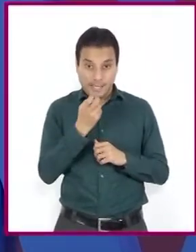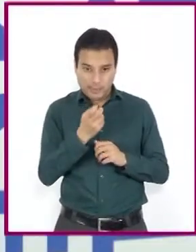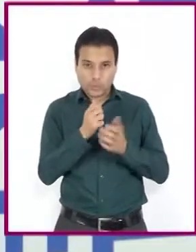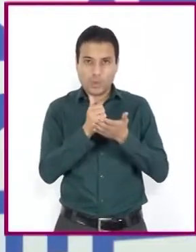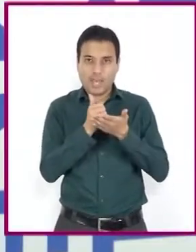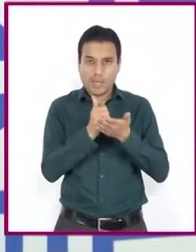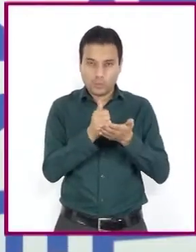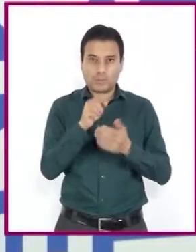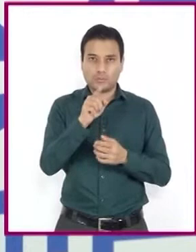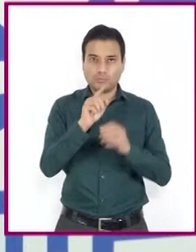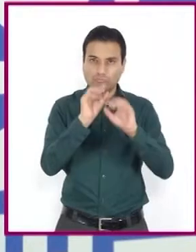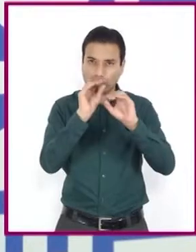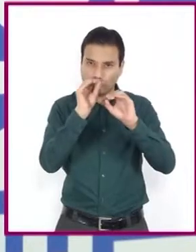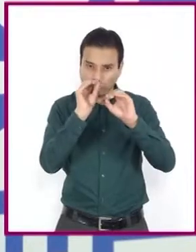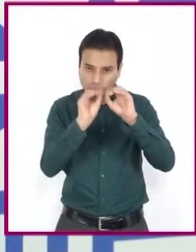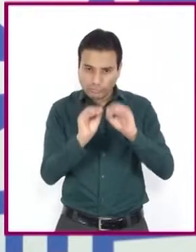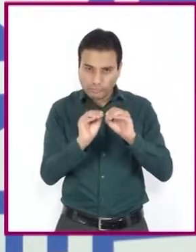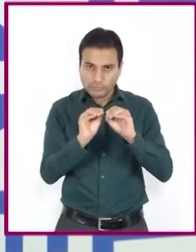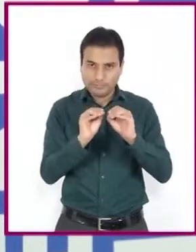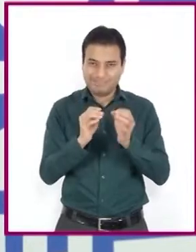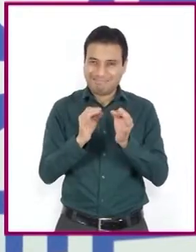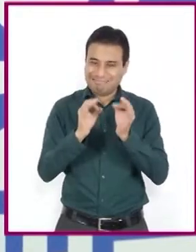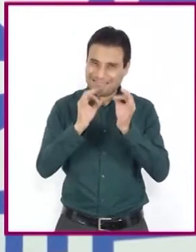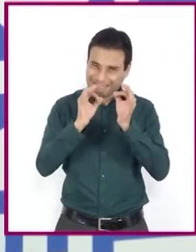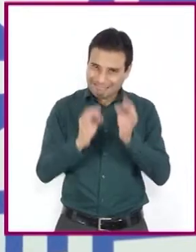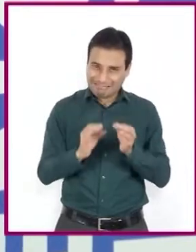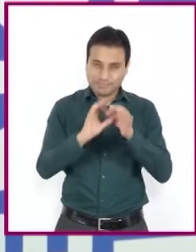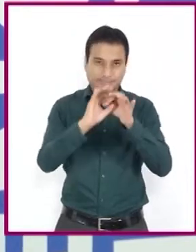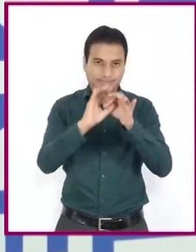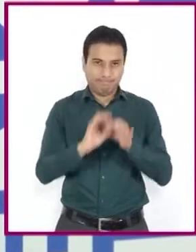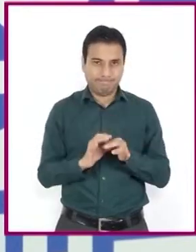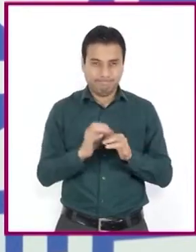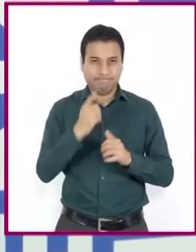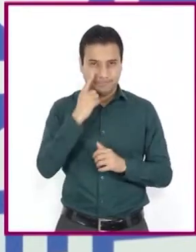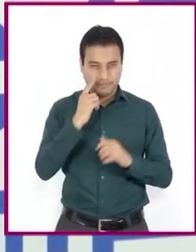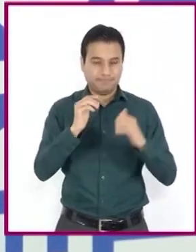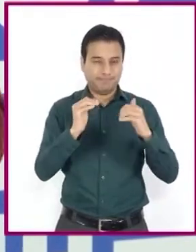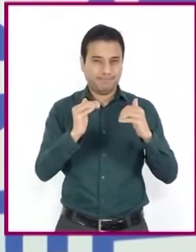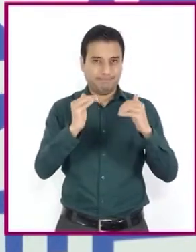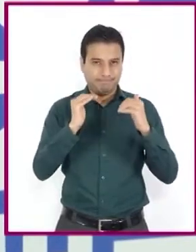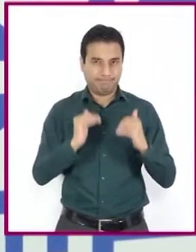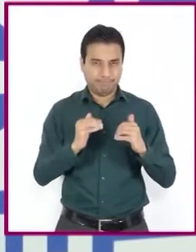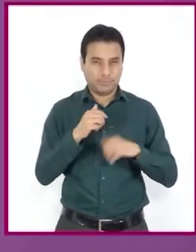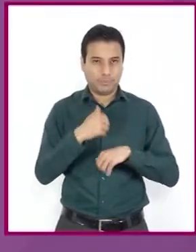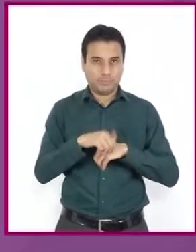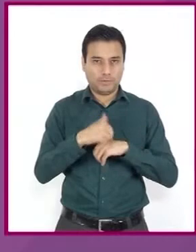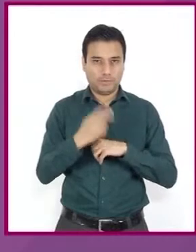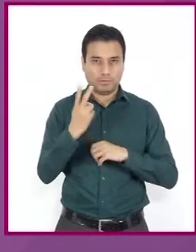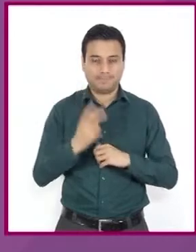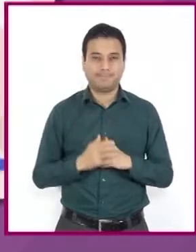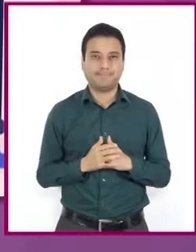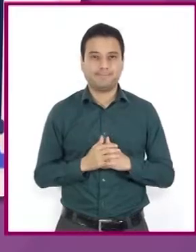armar nuestro texto desarticulado. Ahora leamos el párrafo 2.